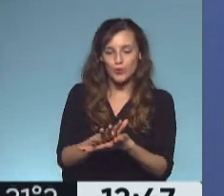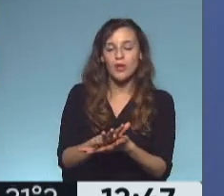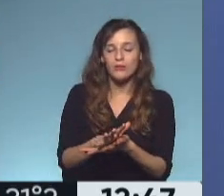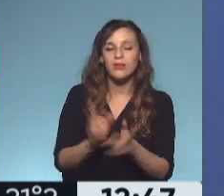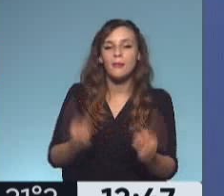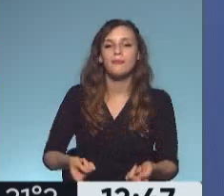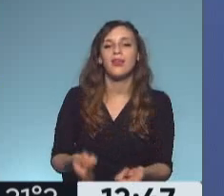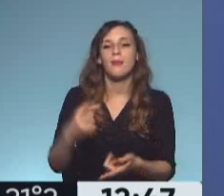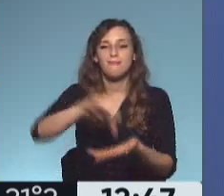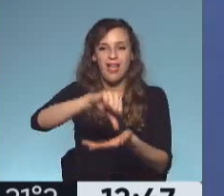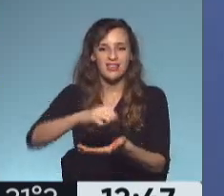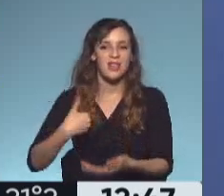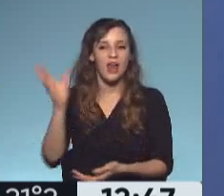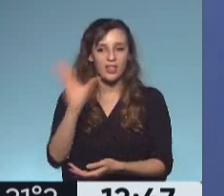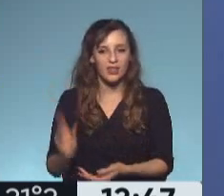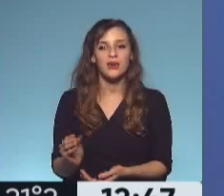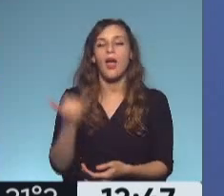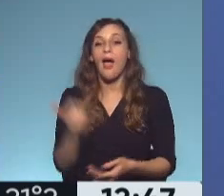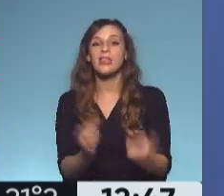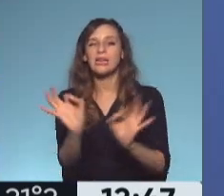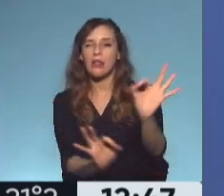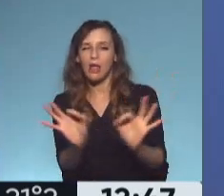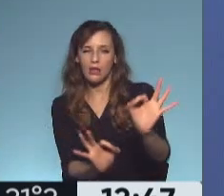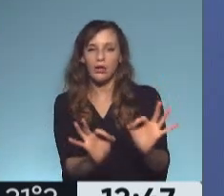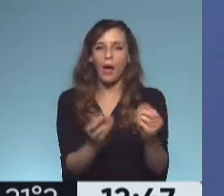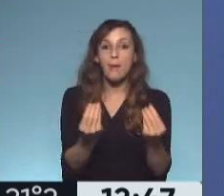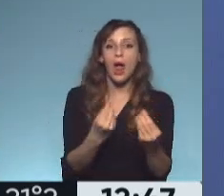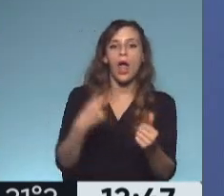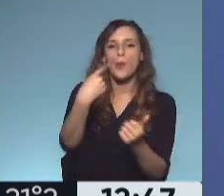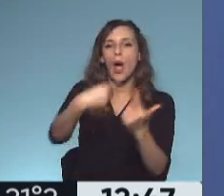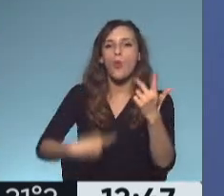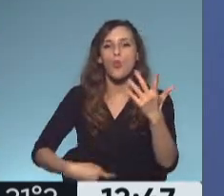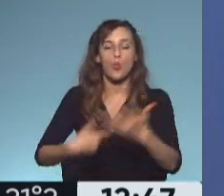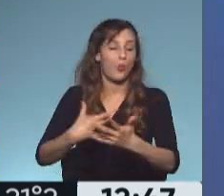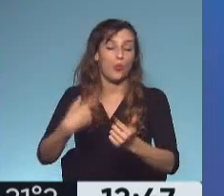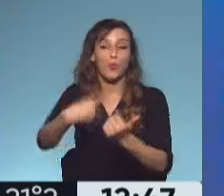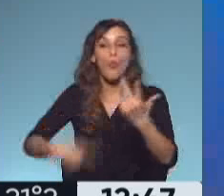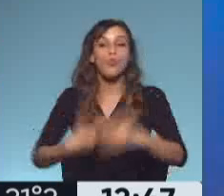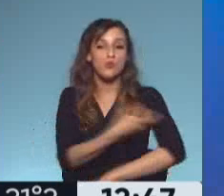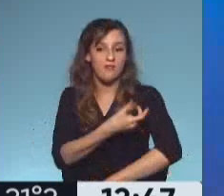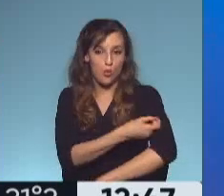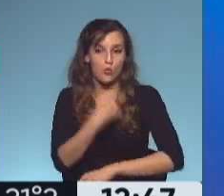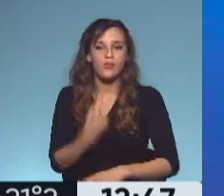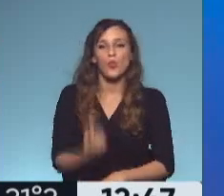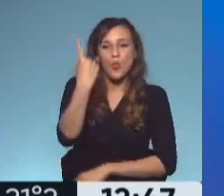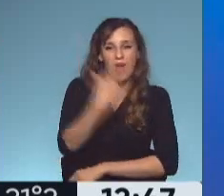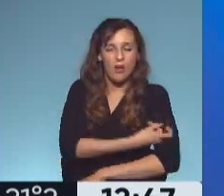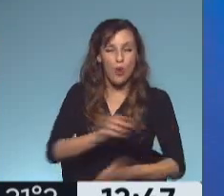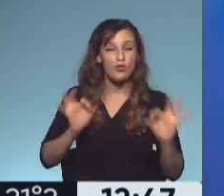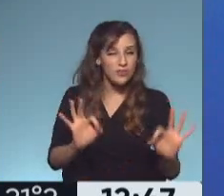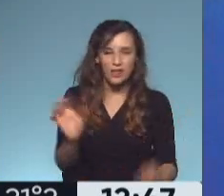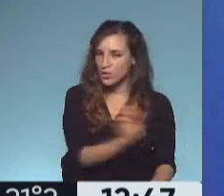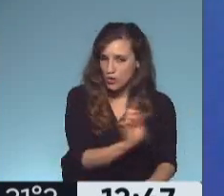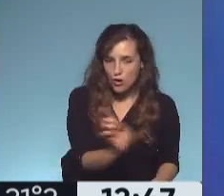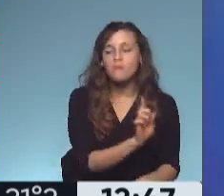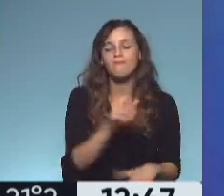que los países como Argentina tengan una estrategia multivacunas, ¿no es cierto? Porque con una sola vacuna no se alcanzará a vacunar a la población entera.